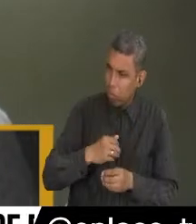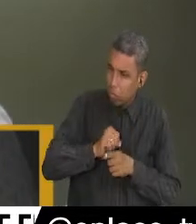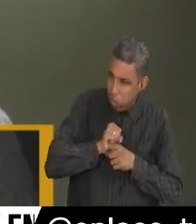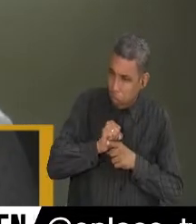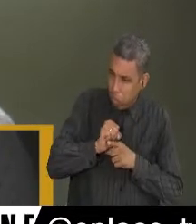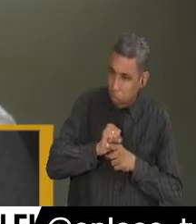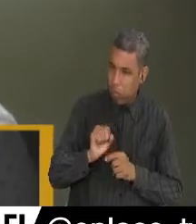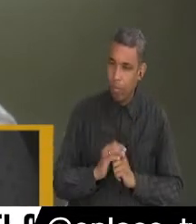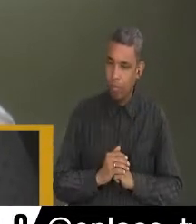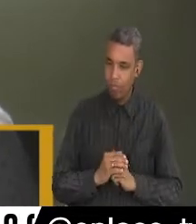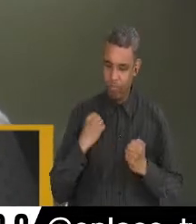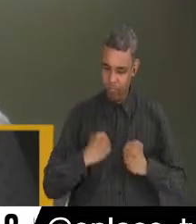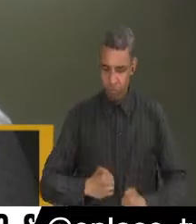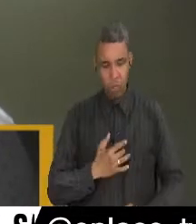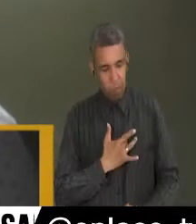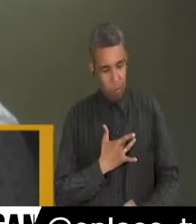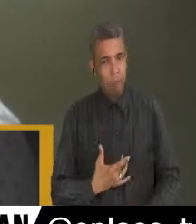con el deseo